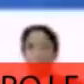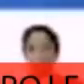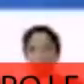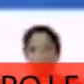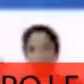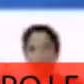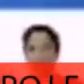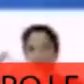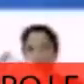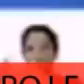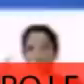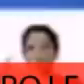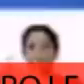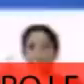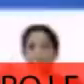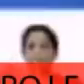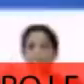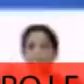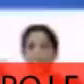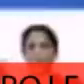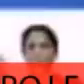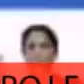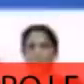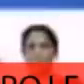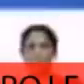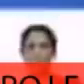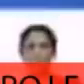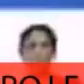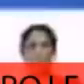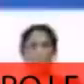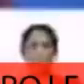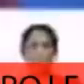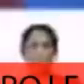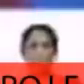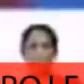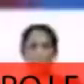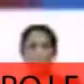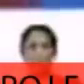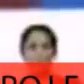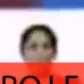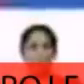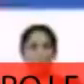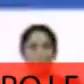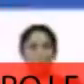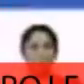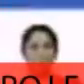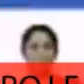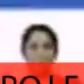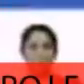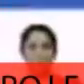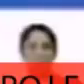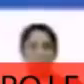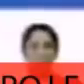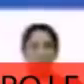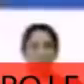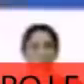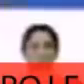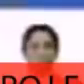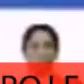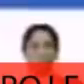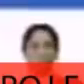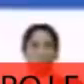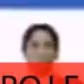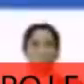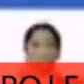figuritas de Maduro y Diosdado, y con el resto del chavismo iban a convivir y llevar el país a algún tipo de gran gobierno